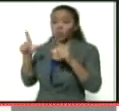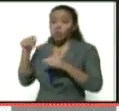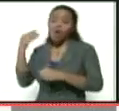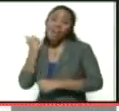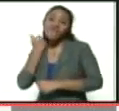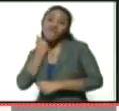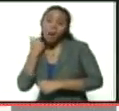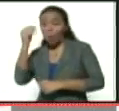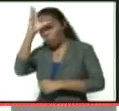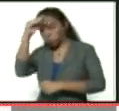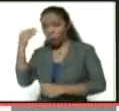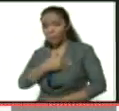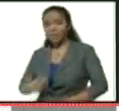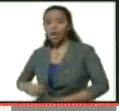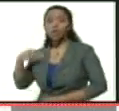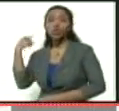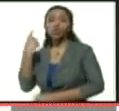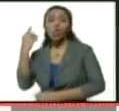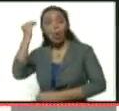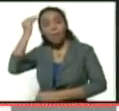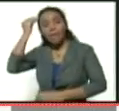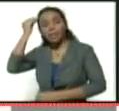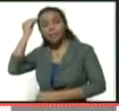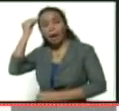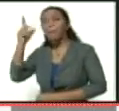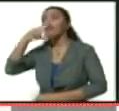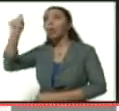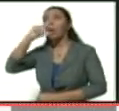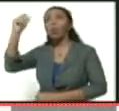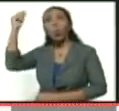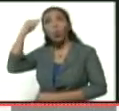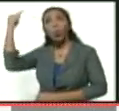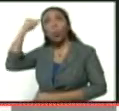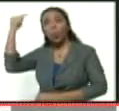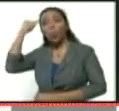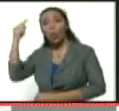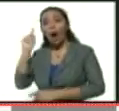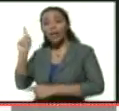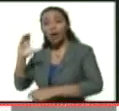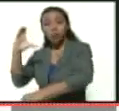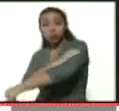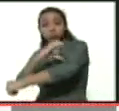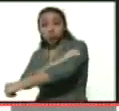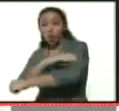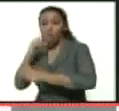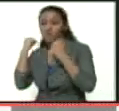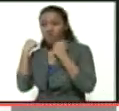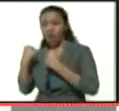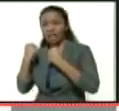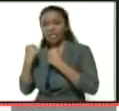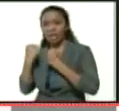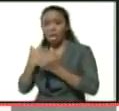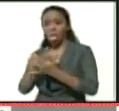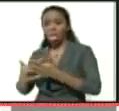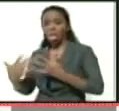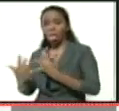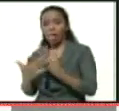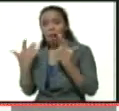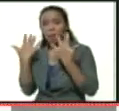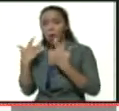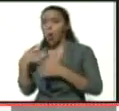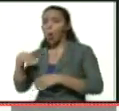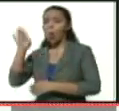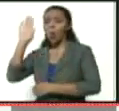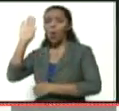enfermo presidente solo piensa en Nicolás. Aquí el escualidismo rancio se soba las manos porque jura que nos